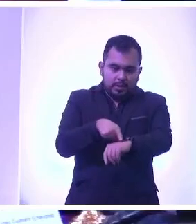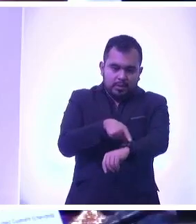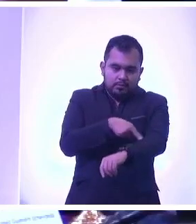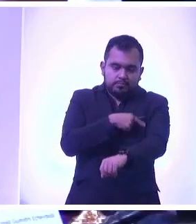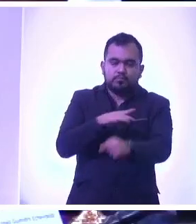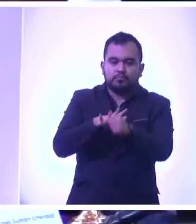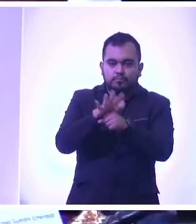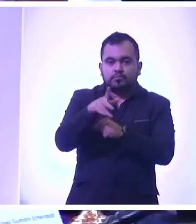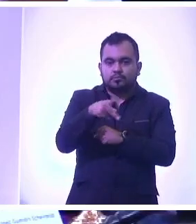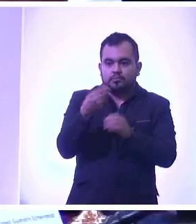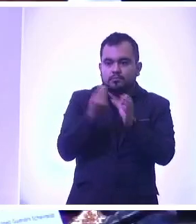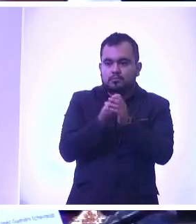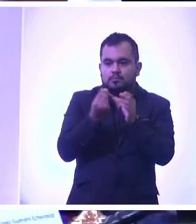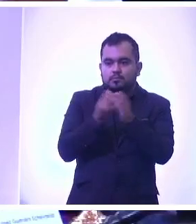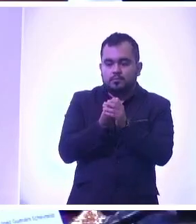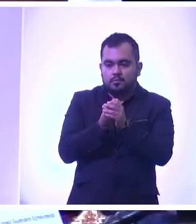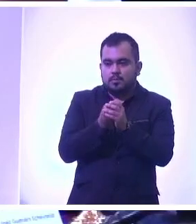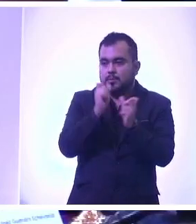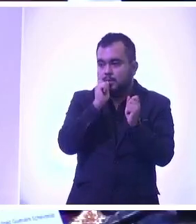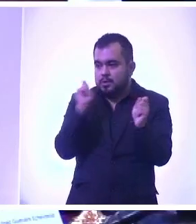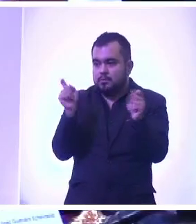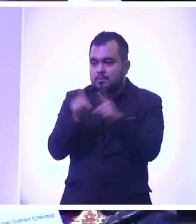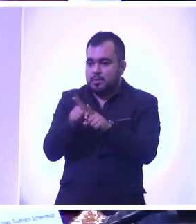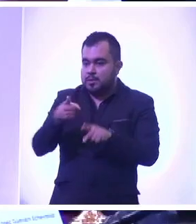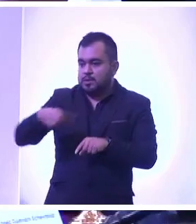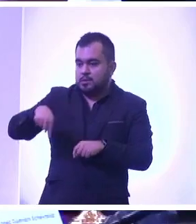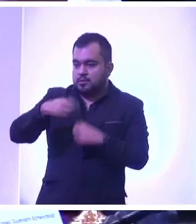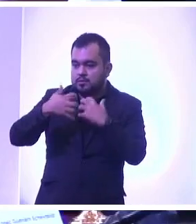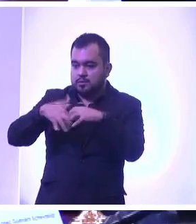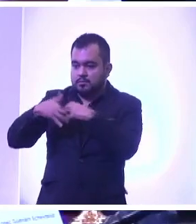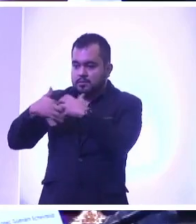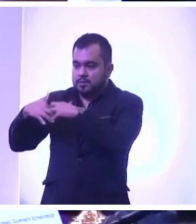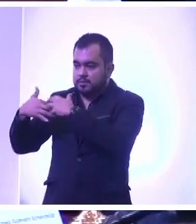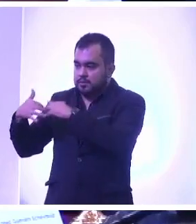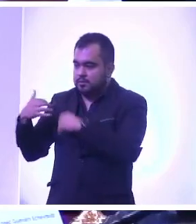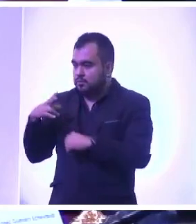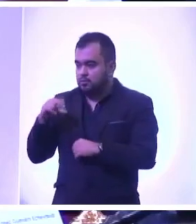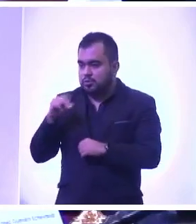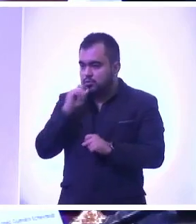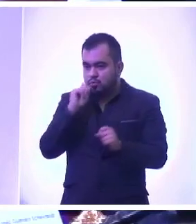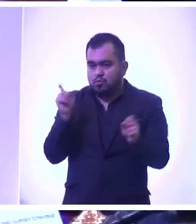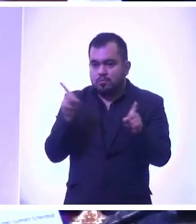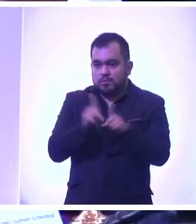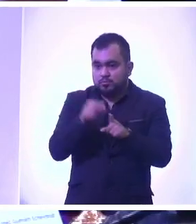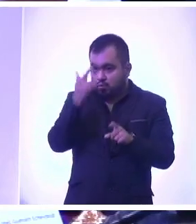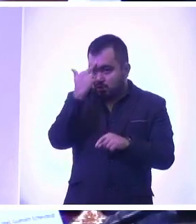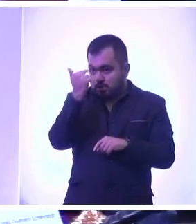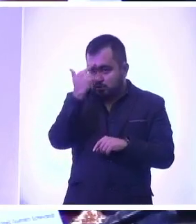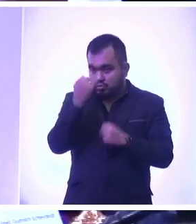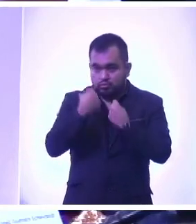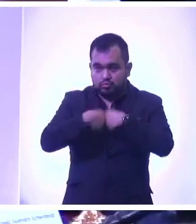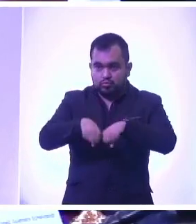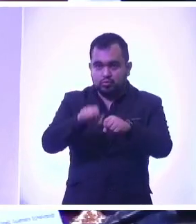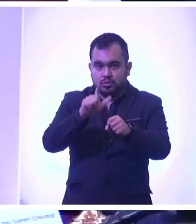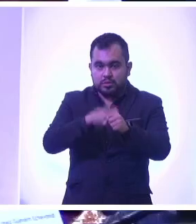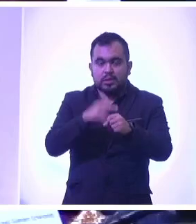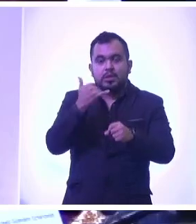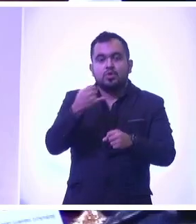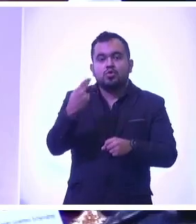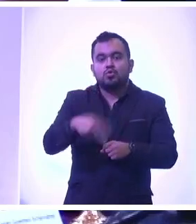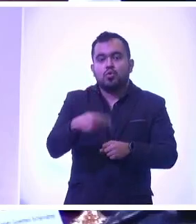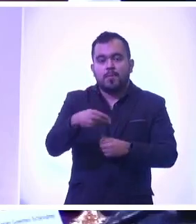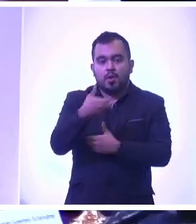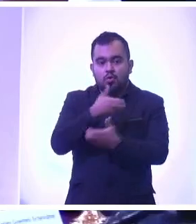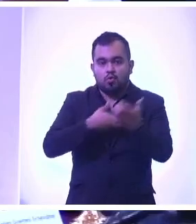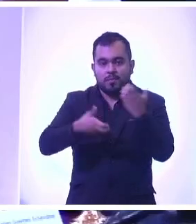esa tienda en específico de igual manera las empresas no es lo mismo su razón social que su nombre comercial o su